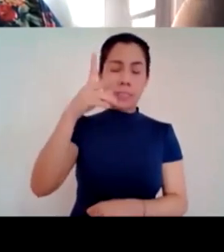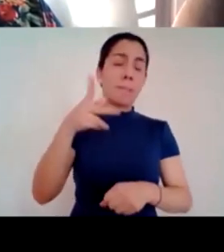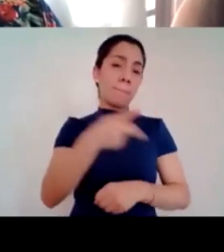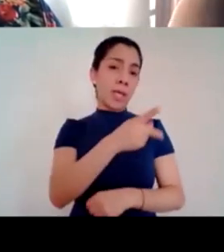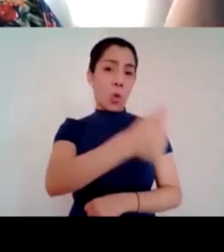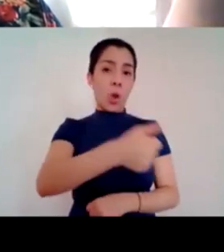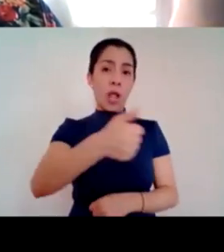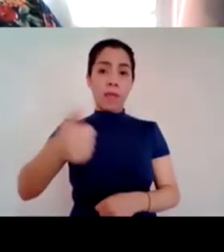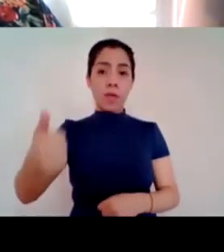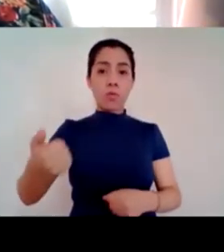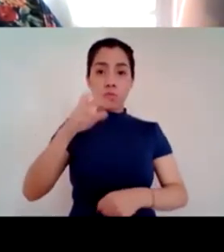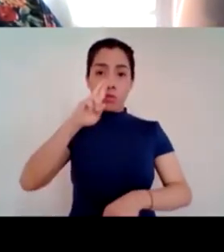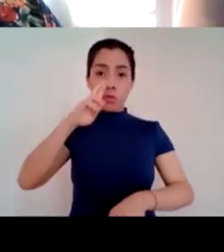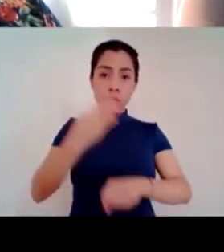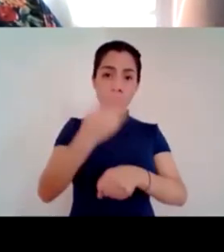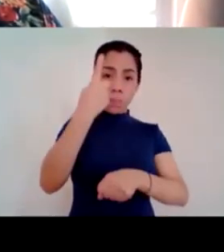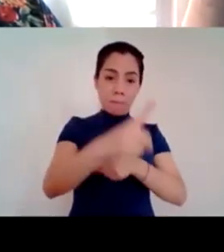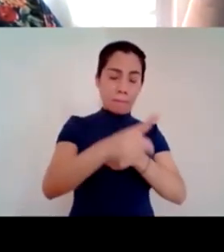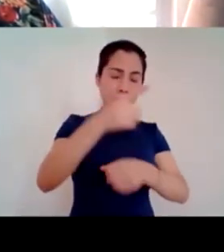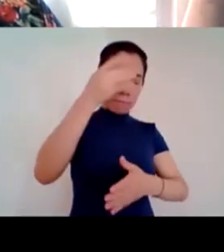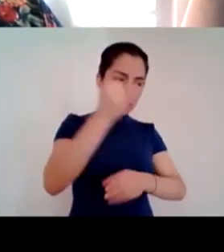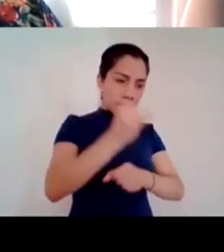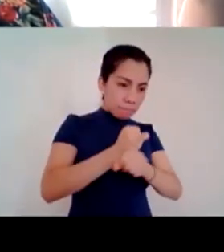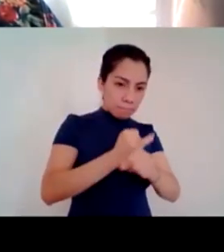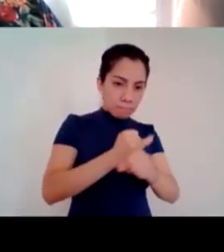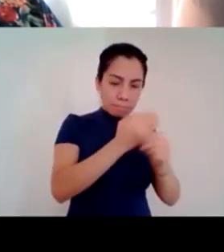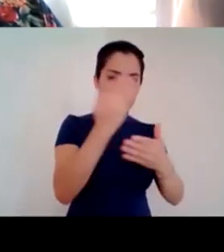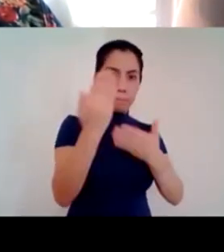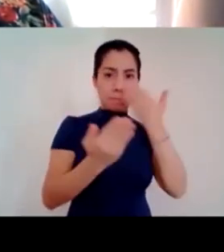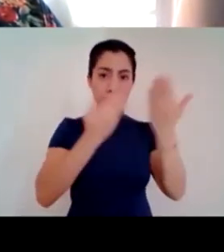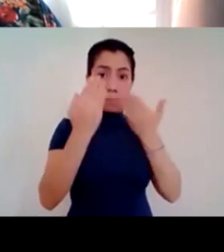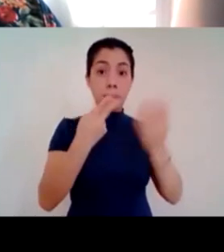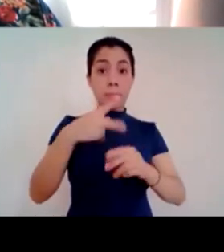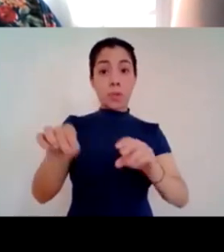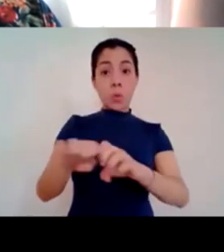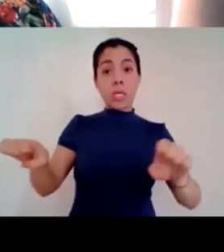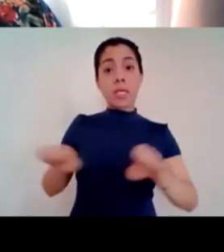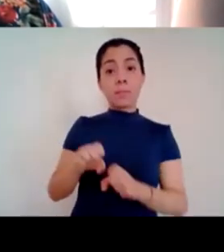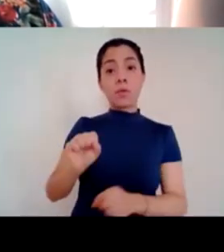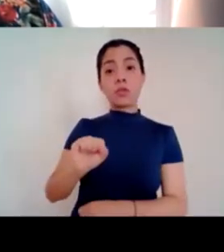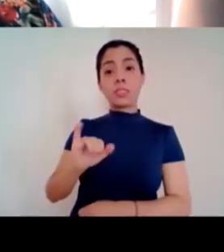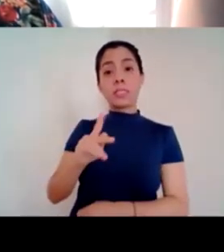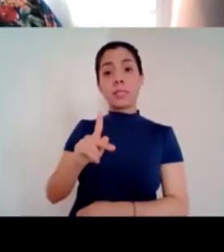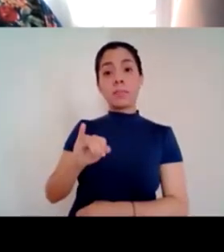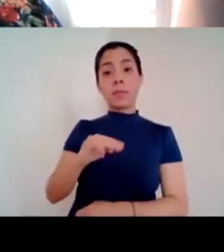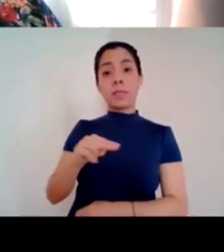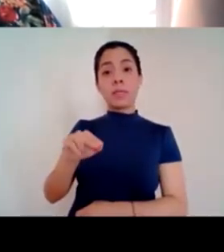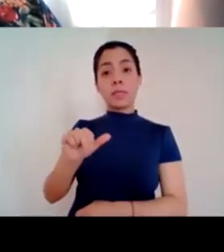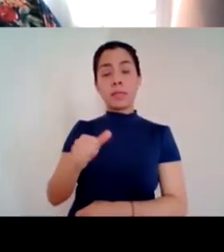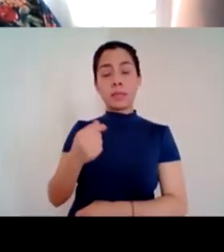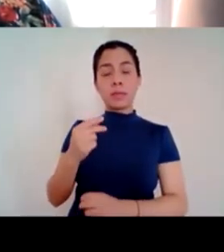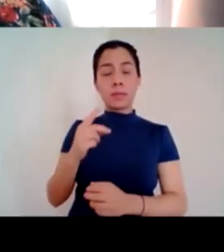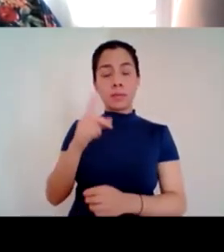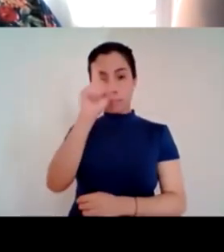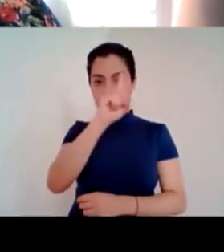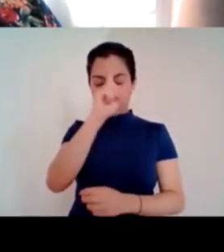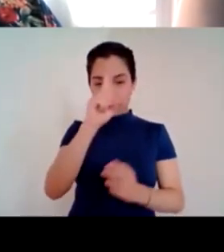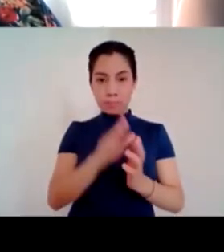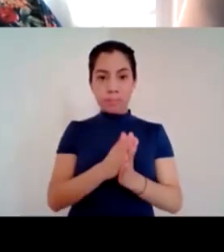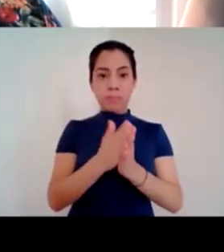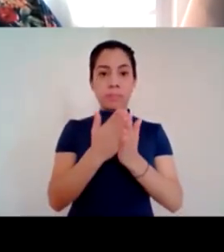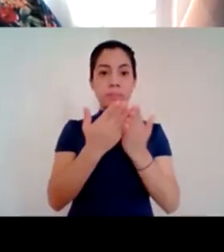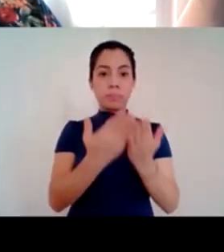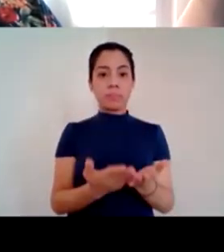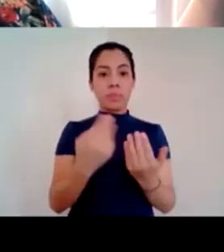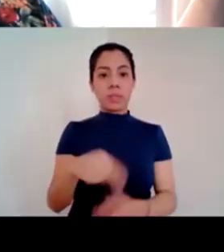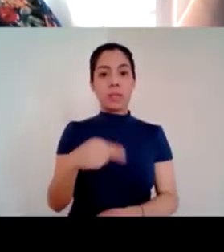estudiando el equipo del CIPINA nos recomienda un libro que se llama Cero golpes de Gaudencio